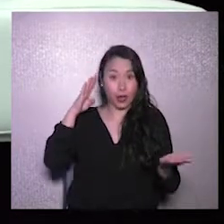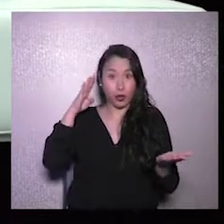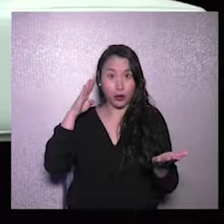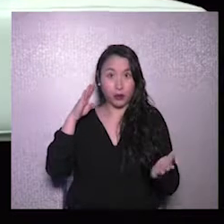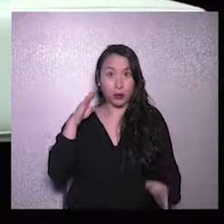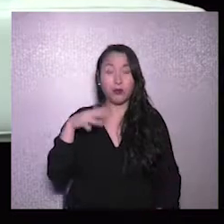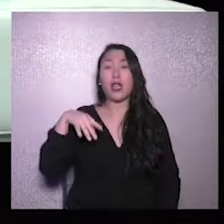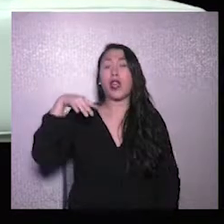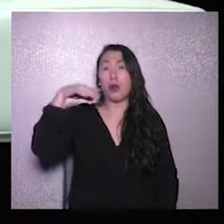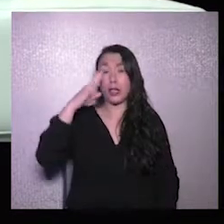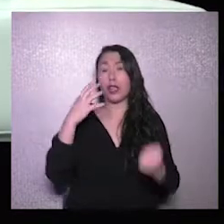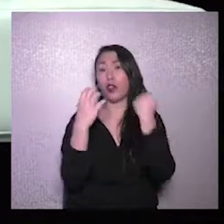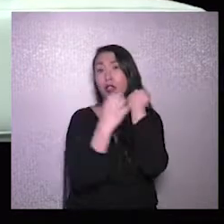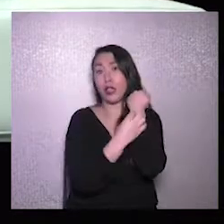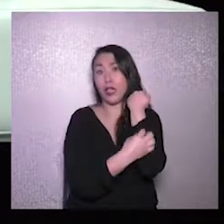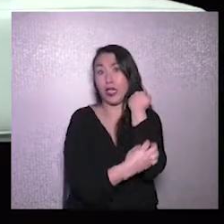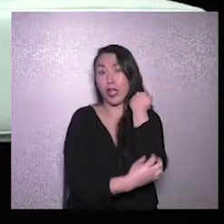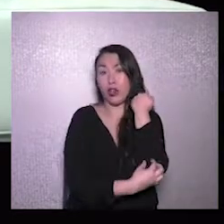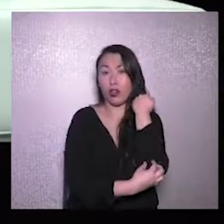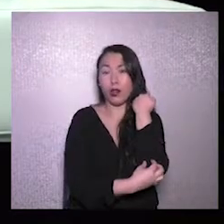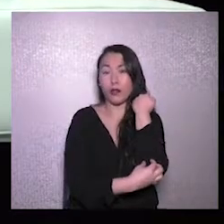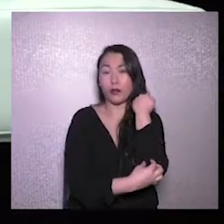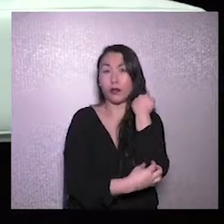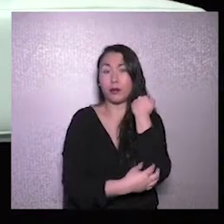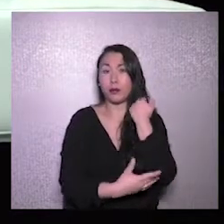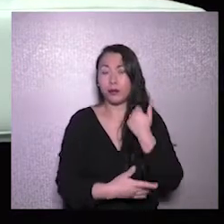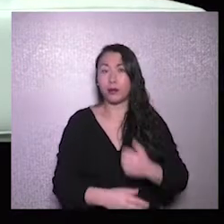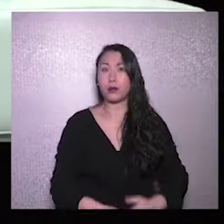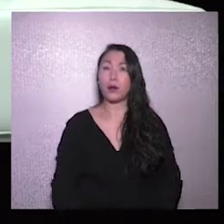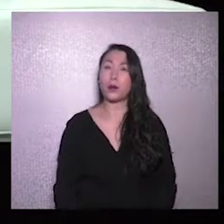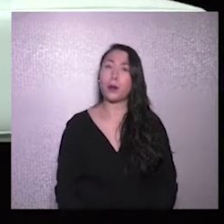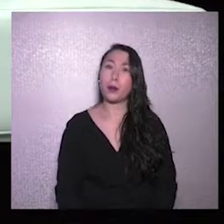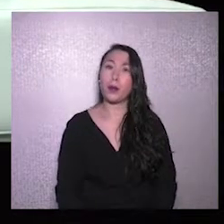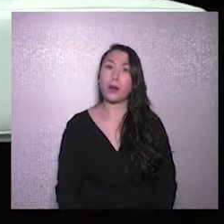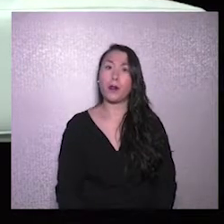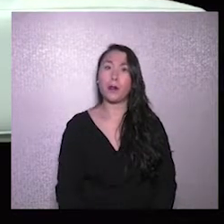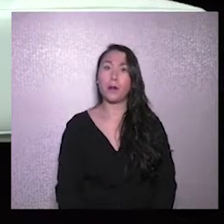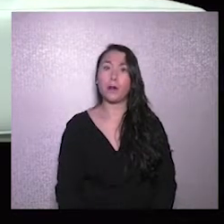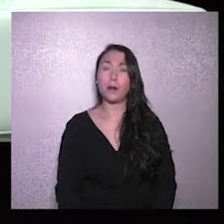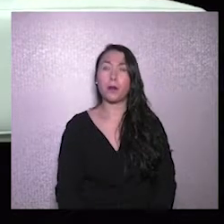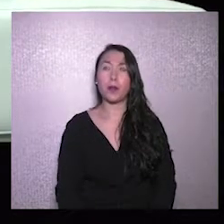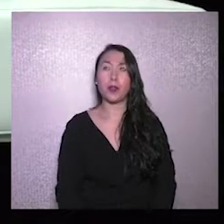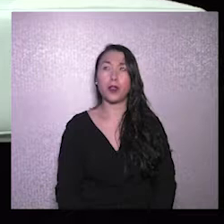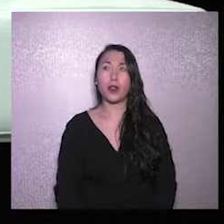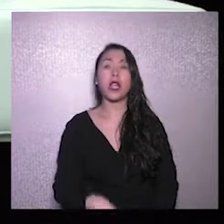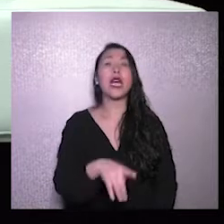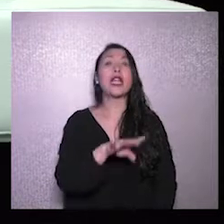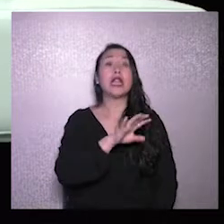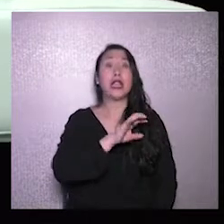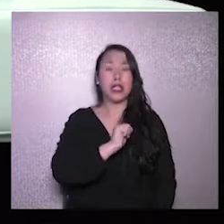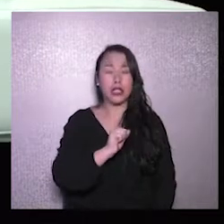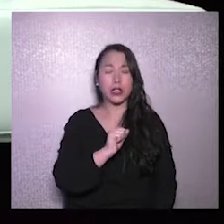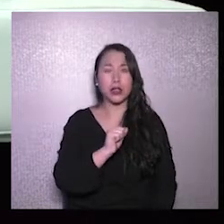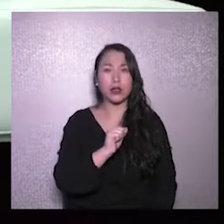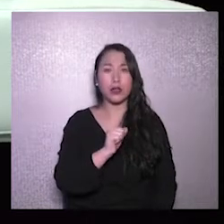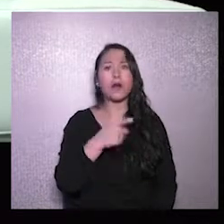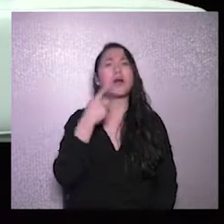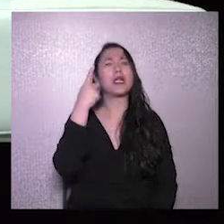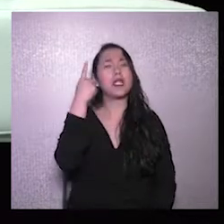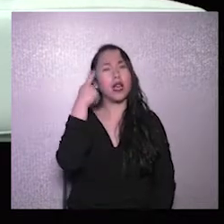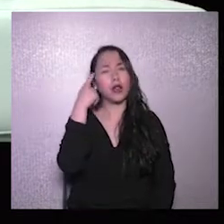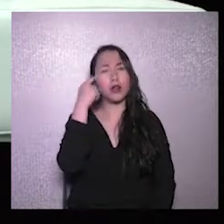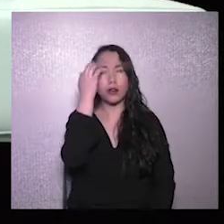es un candidato de regiones, yo también soy de regiones, yo nací en Linares, vine a estudiar a Santiago, pensaba